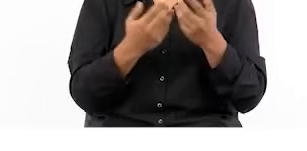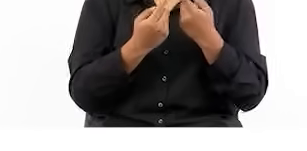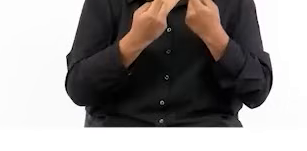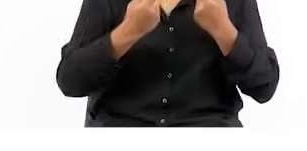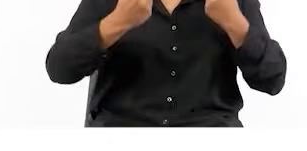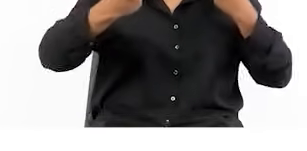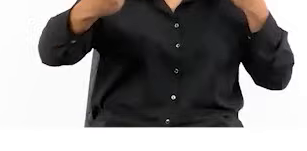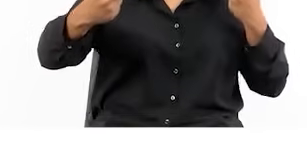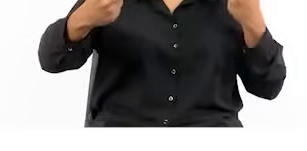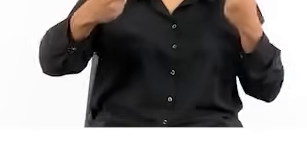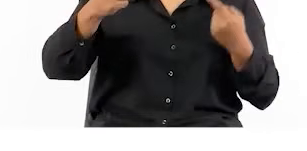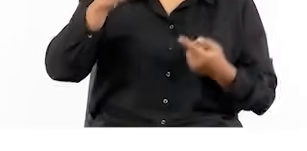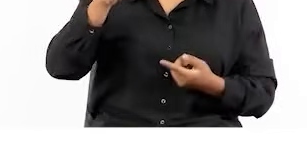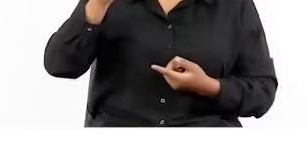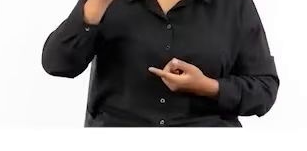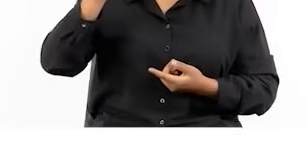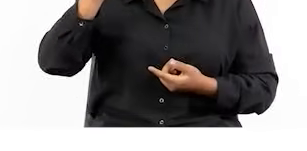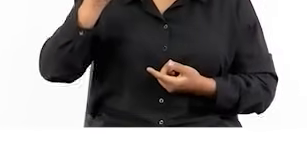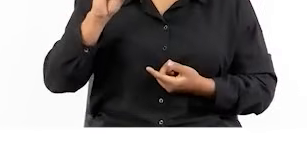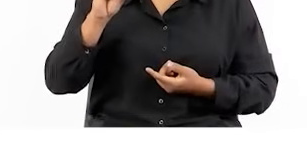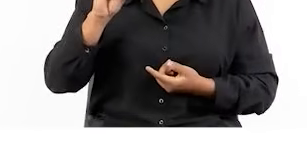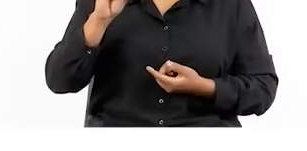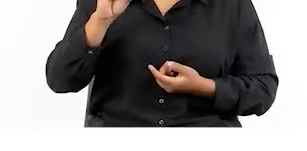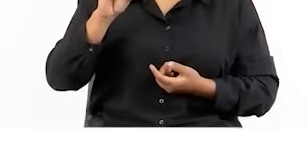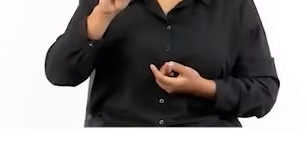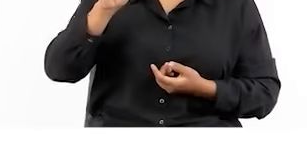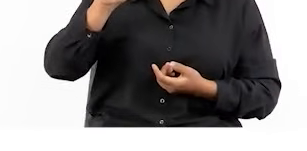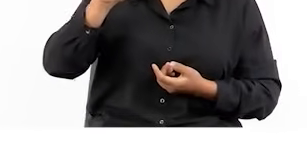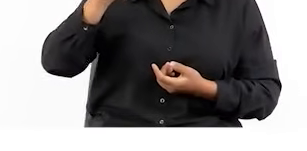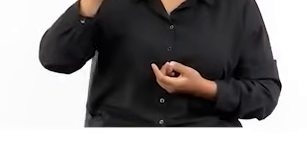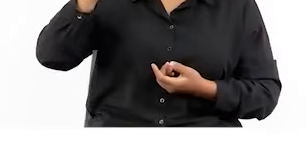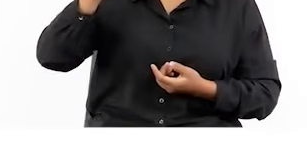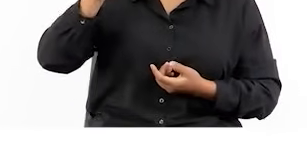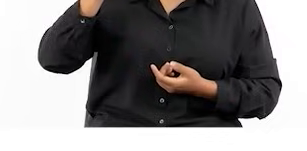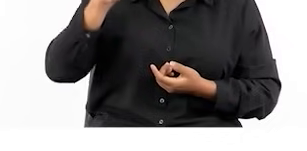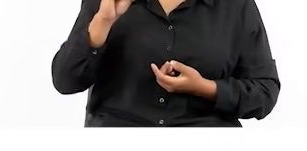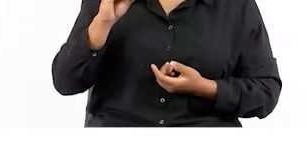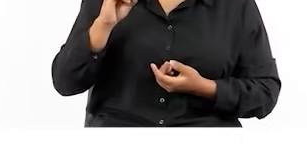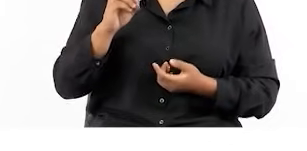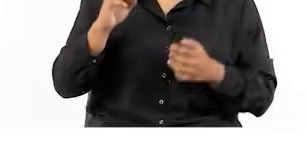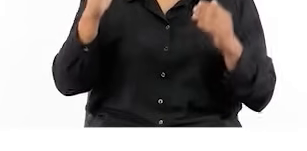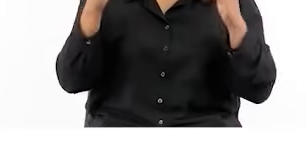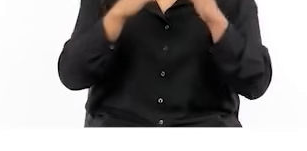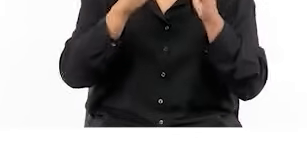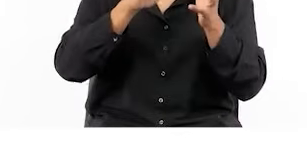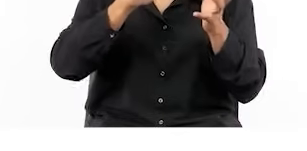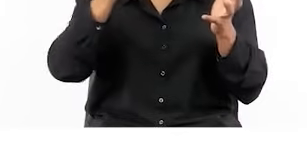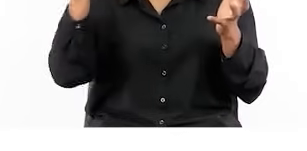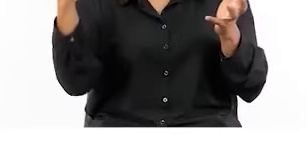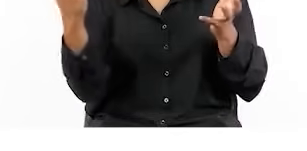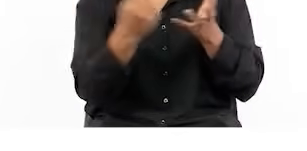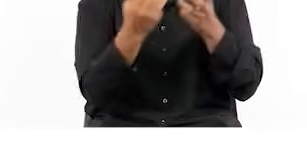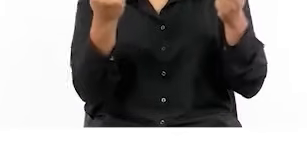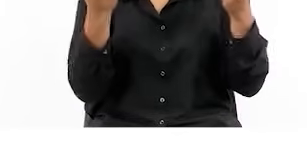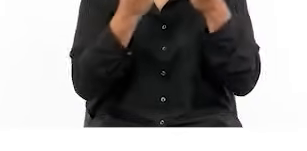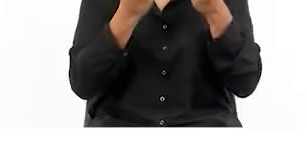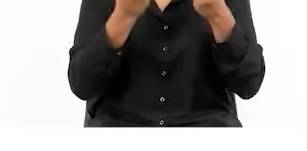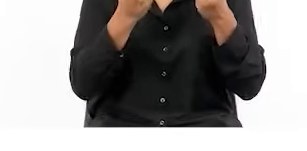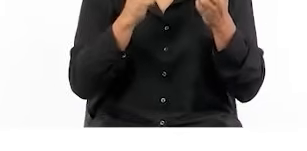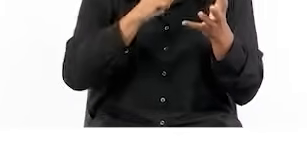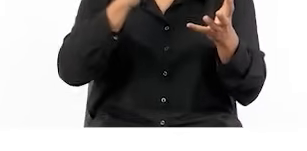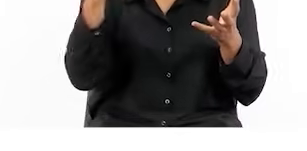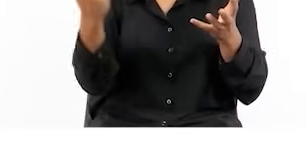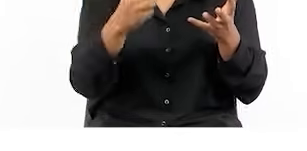minutos. Por último, los planetas más alejados son Urano y Neptuno. Estos también